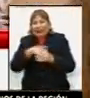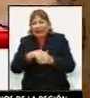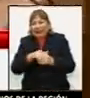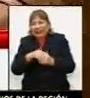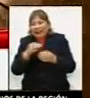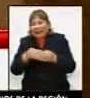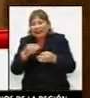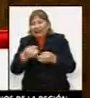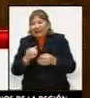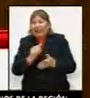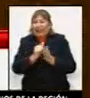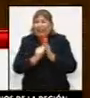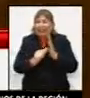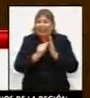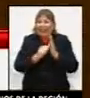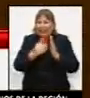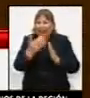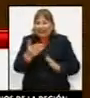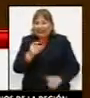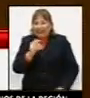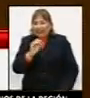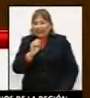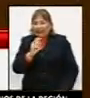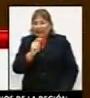ampliación de agenda. Doctor Tuesta. Sí.